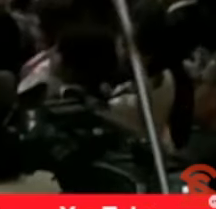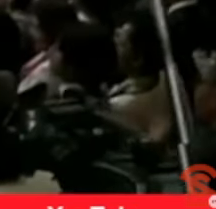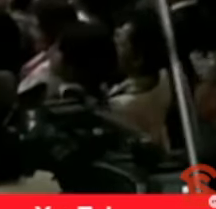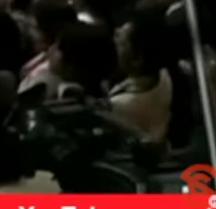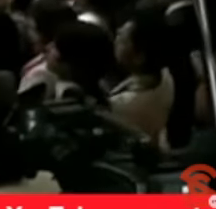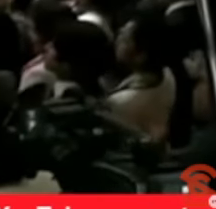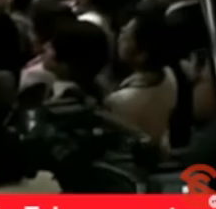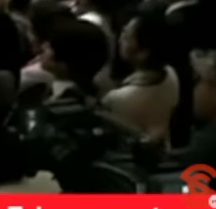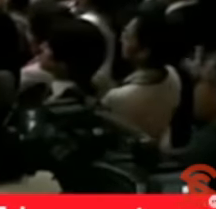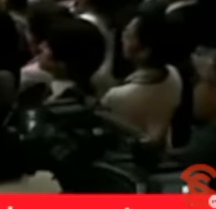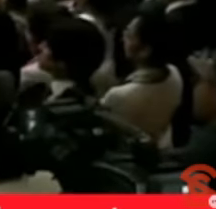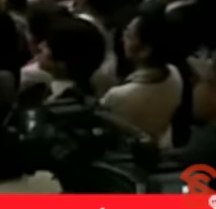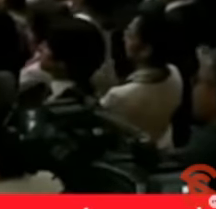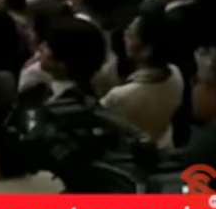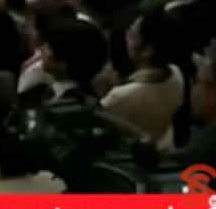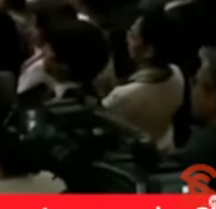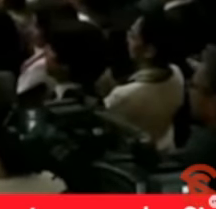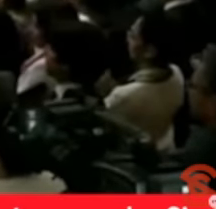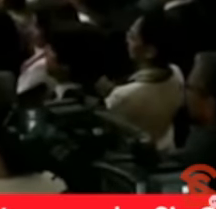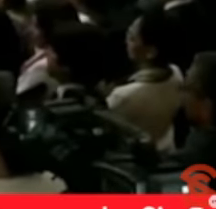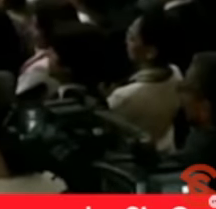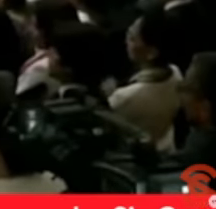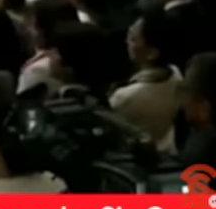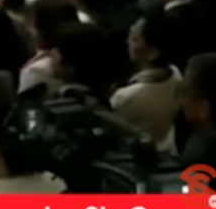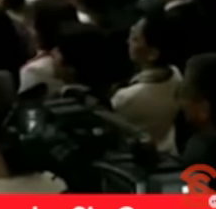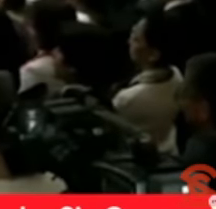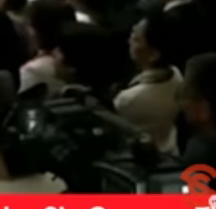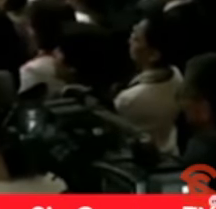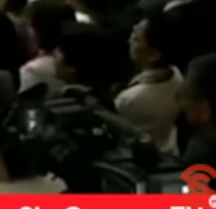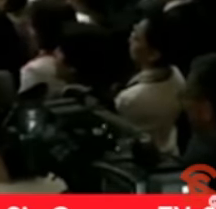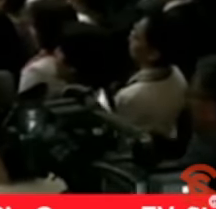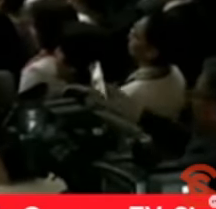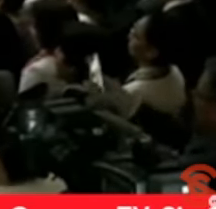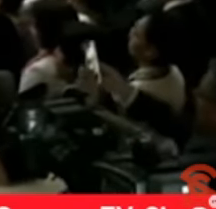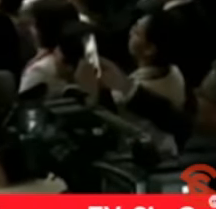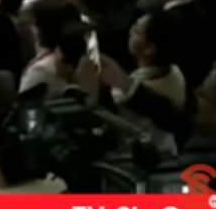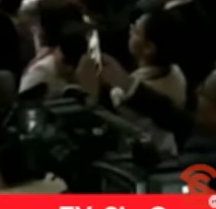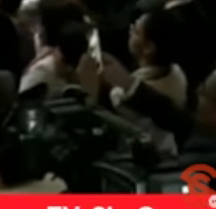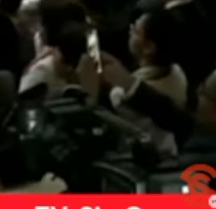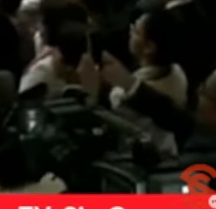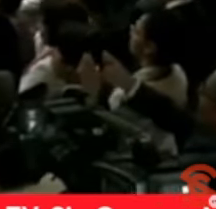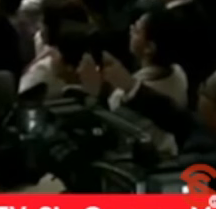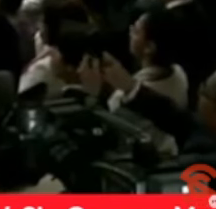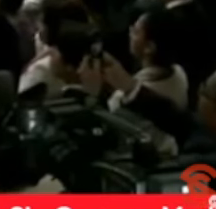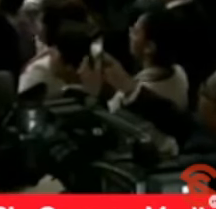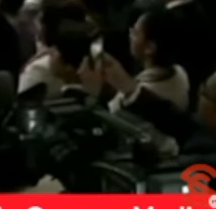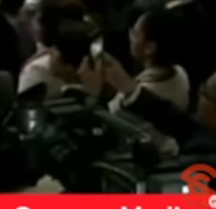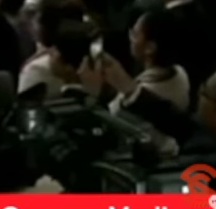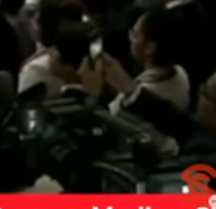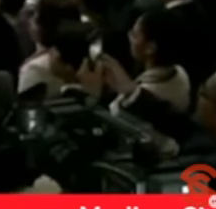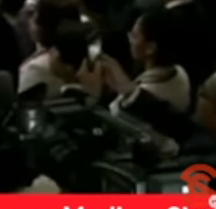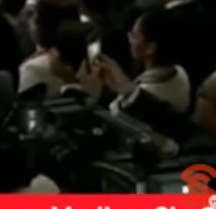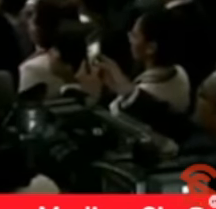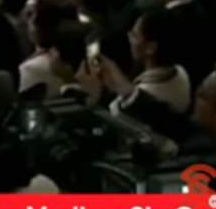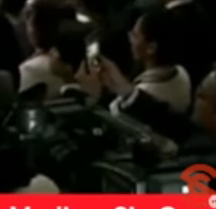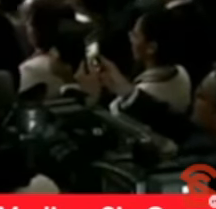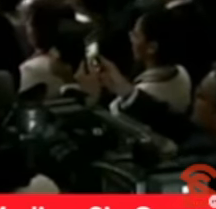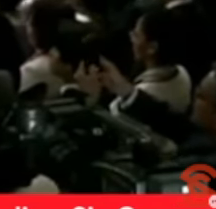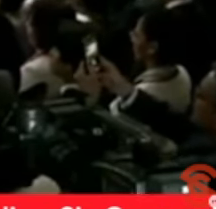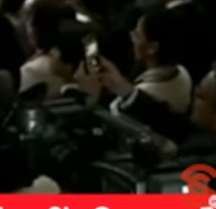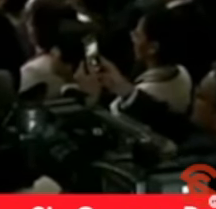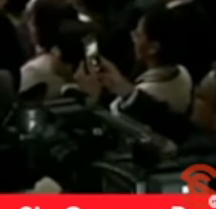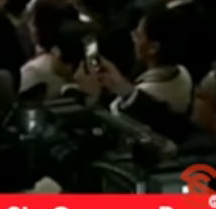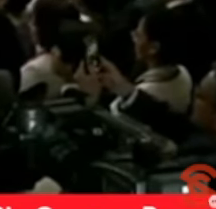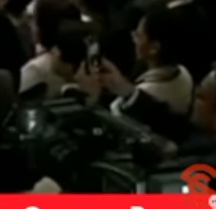espacio Libre como el viento Claudia sh llega a ponerle Cara a la